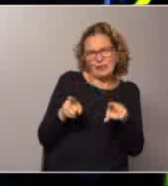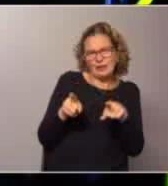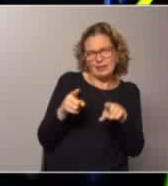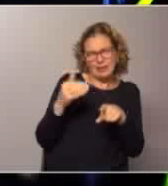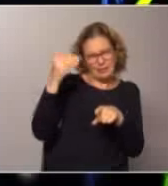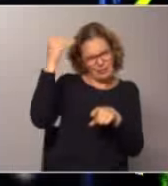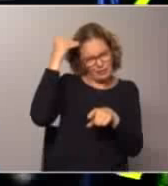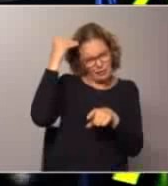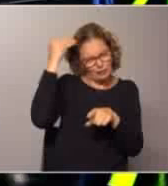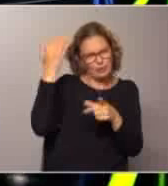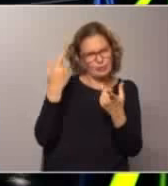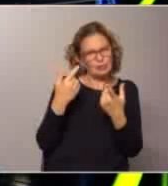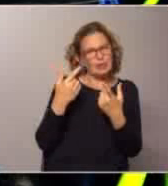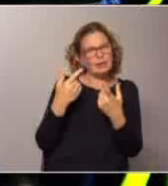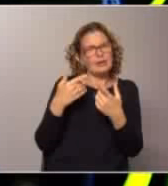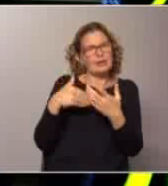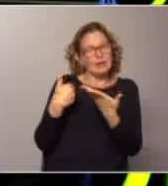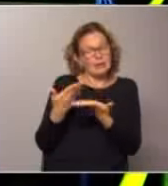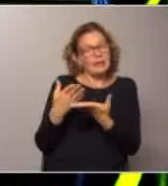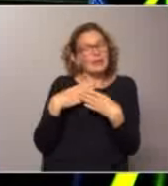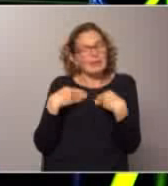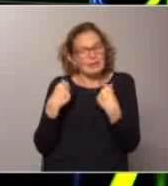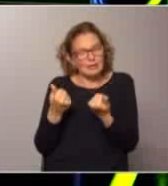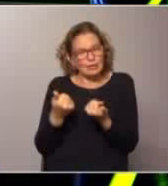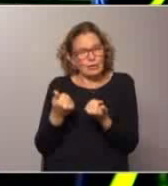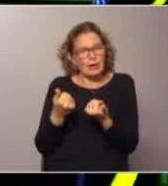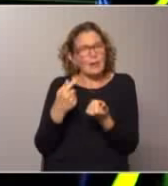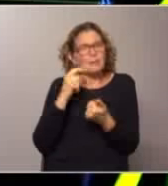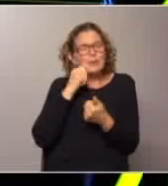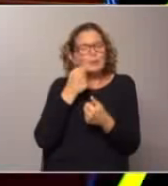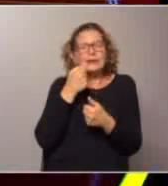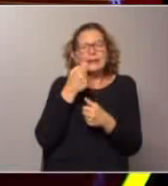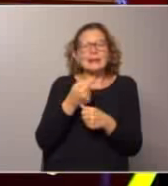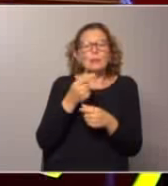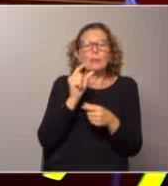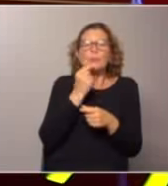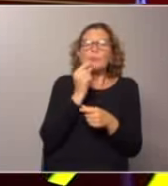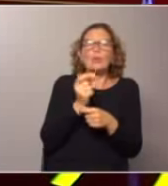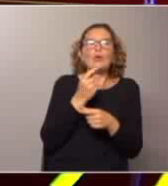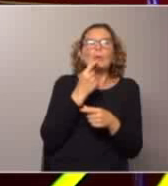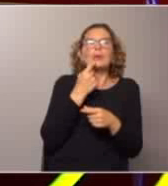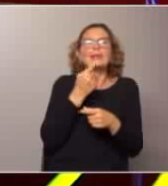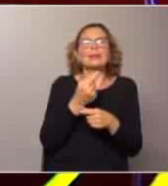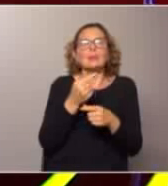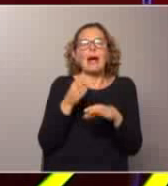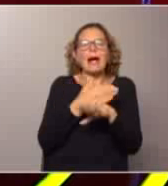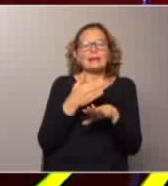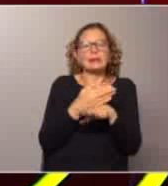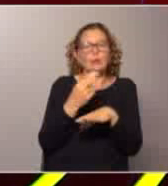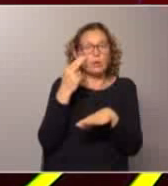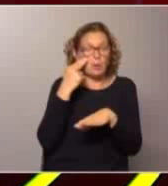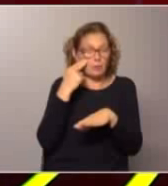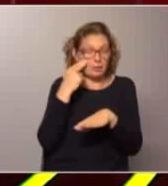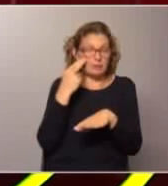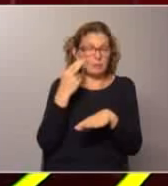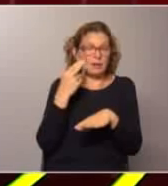cerebro es un aporte de las neurociencias a ese sentido que a mí me gusta destacar un poco porque mencionamos al principio que en estas problemáticas complejas